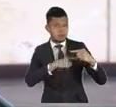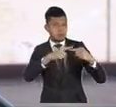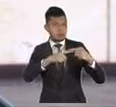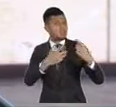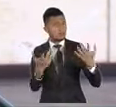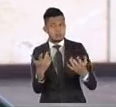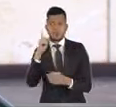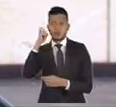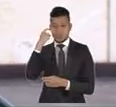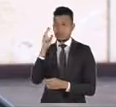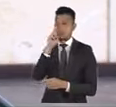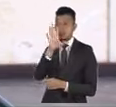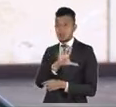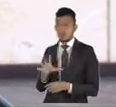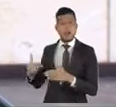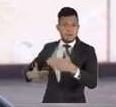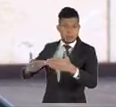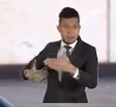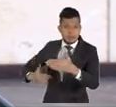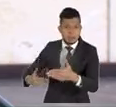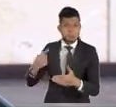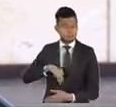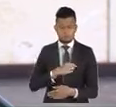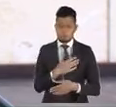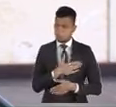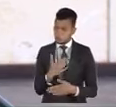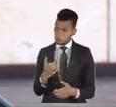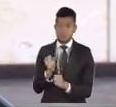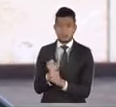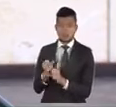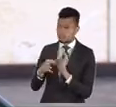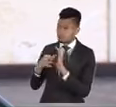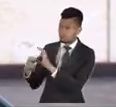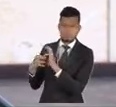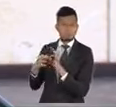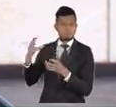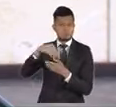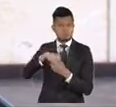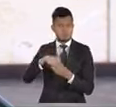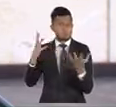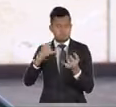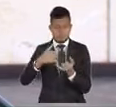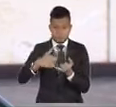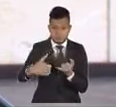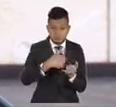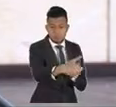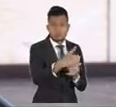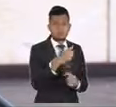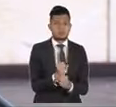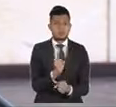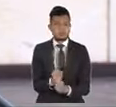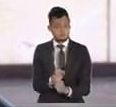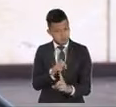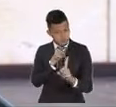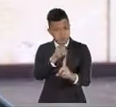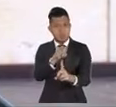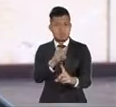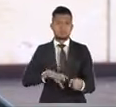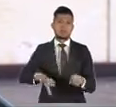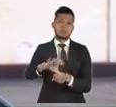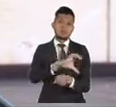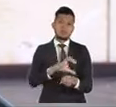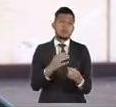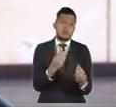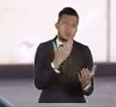con mucho gusto nos encantaría trabajar con ustedes en el marco de una posible línea de trabajo más precisa para la ciudad.